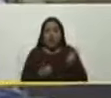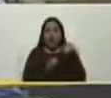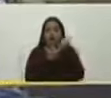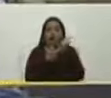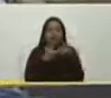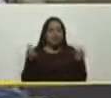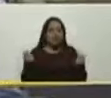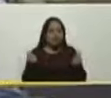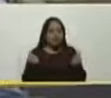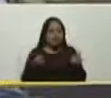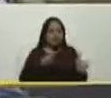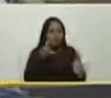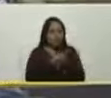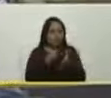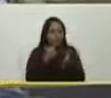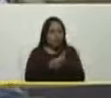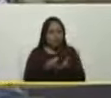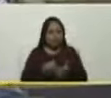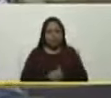financiamiento, cash,